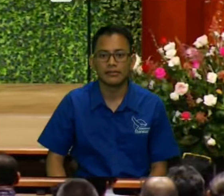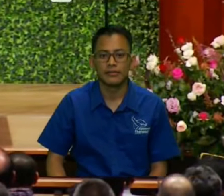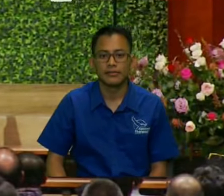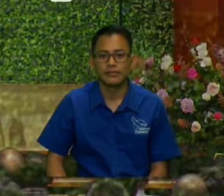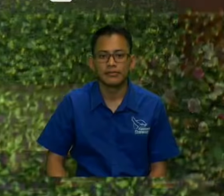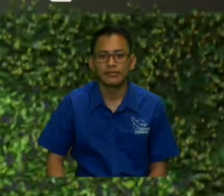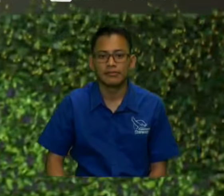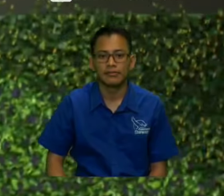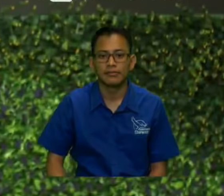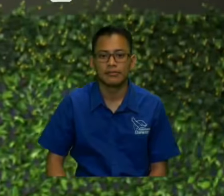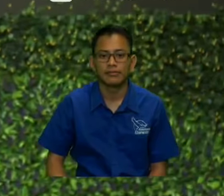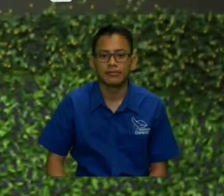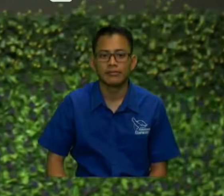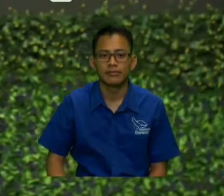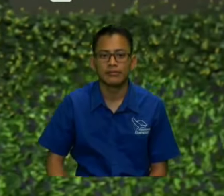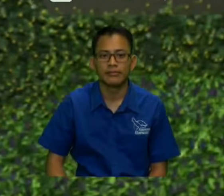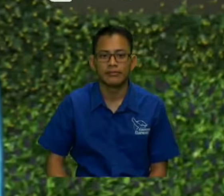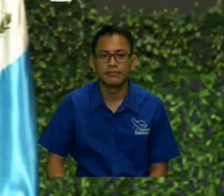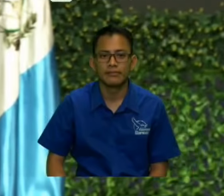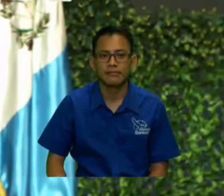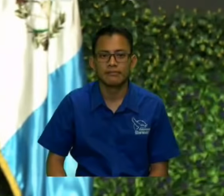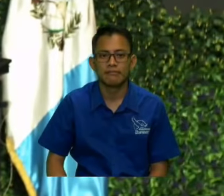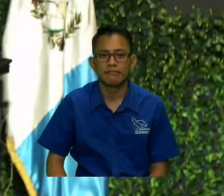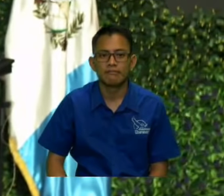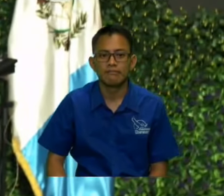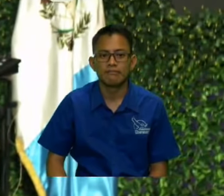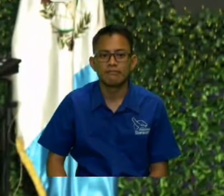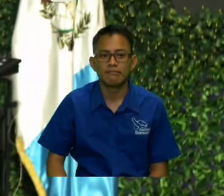¿Le parecería bien que hagamos una locura?